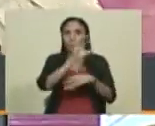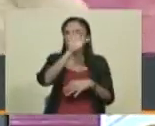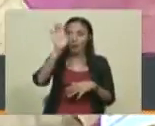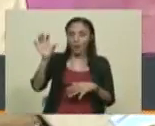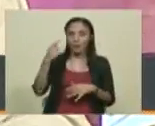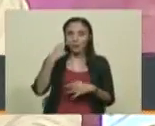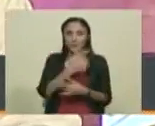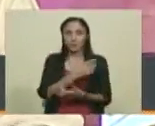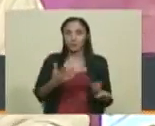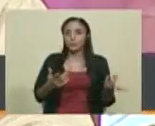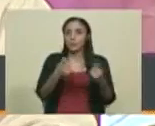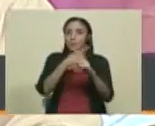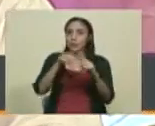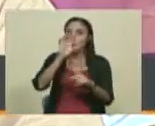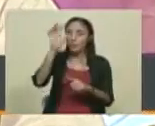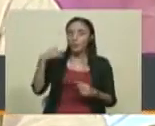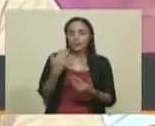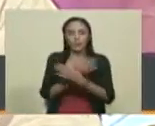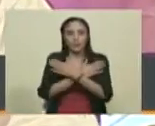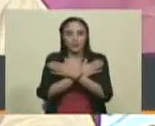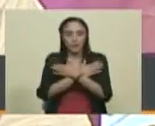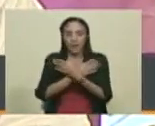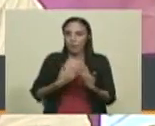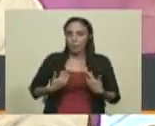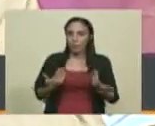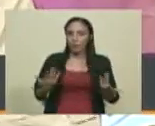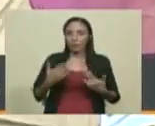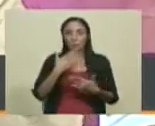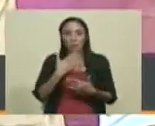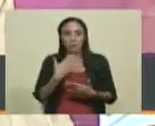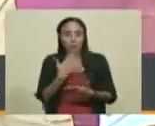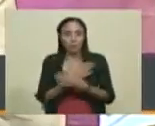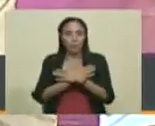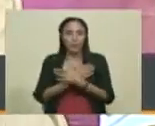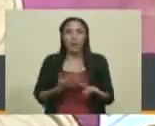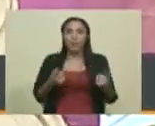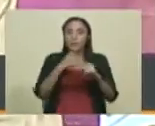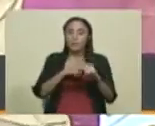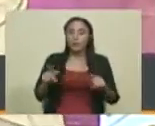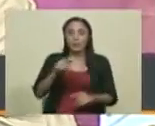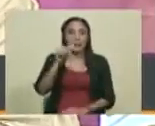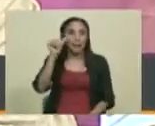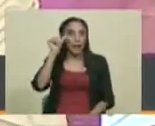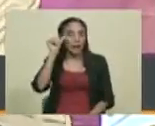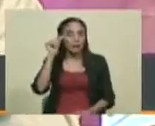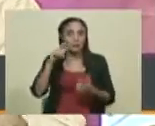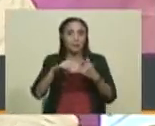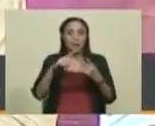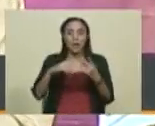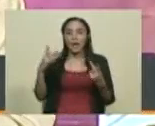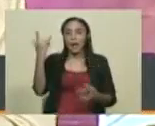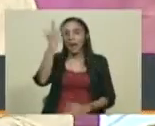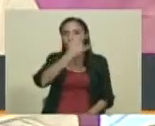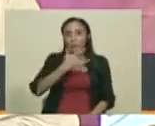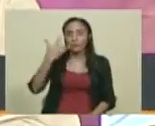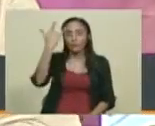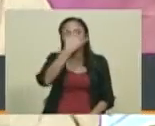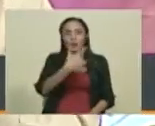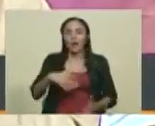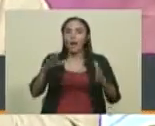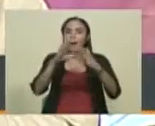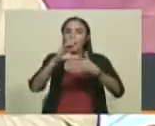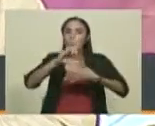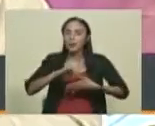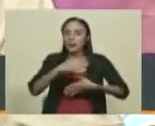las grandes potencias, las potencias intermedias, países de Asia, África, América Latina, salieron